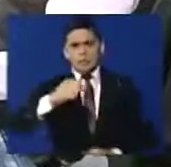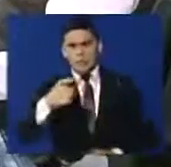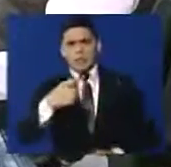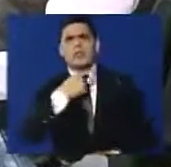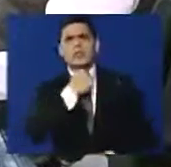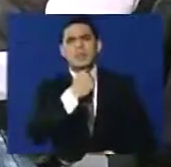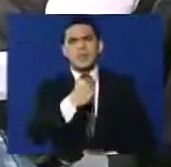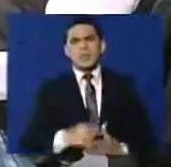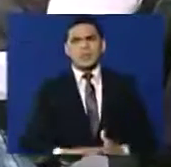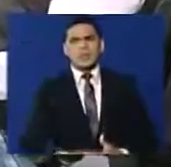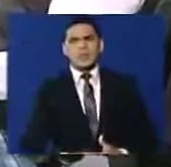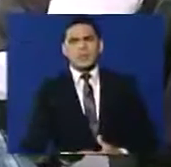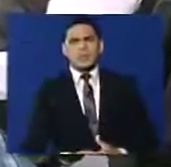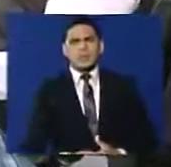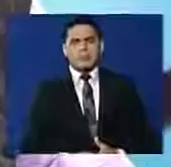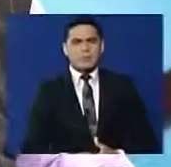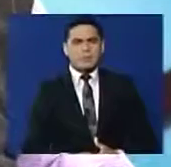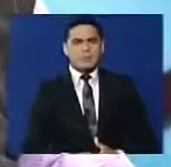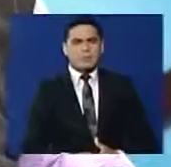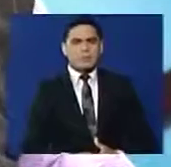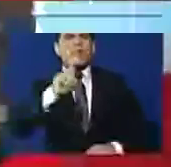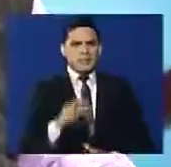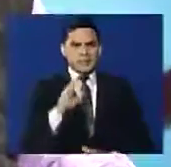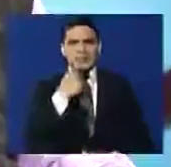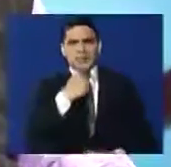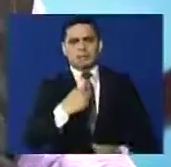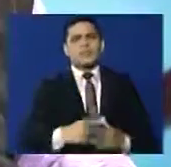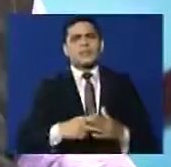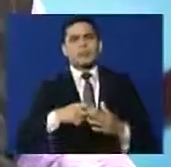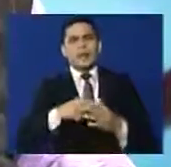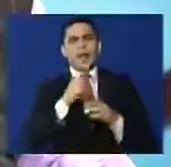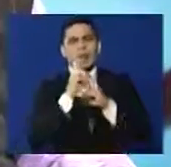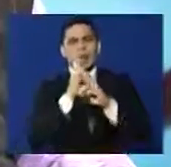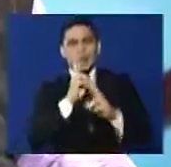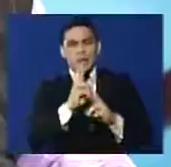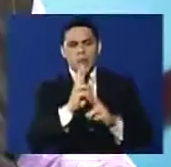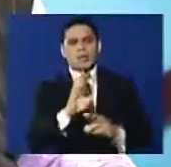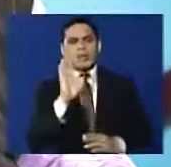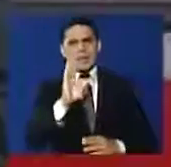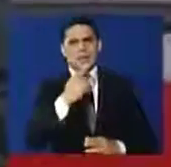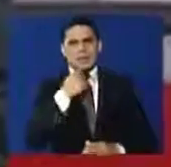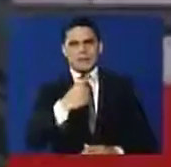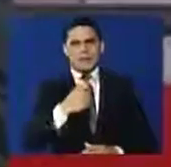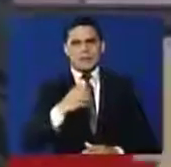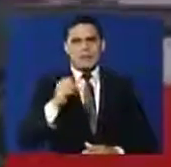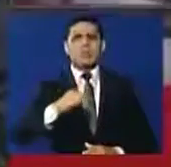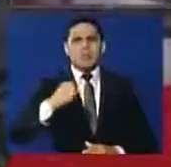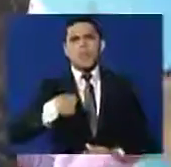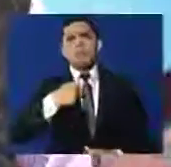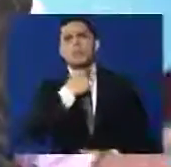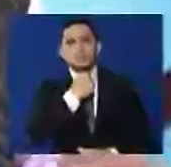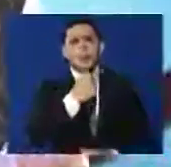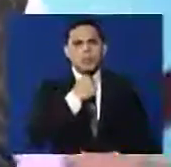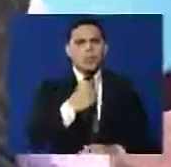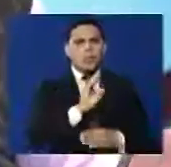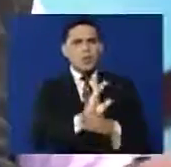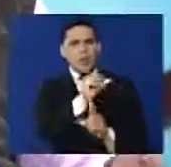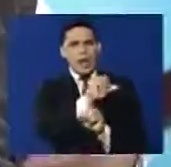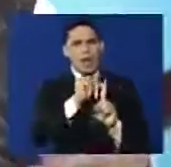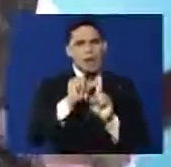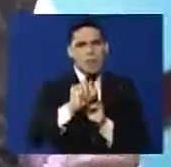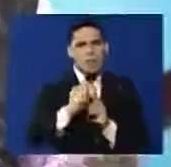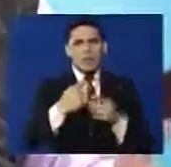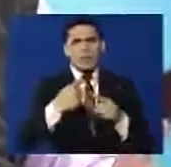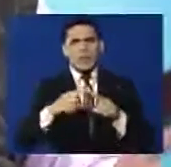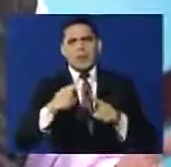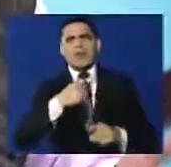ecología entra en el tema. Pero todavía no me paseo por eso. Yo pienso que lo primero... Pero no estás negado a eso. No, en absoluto. Pero en este momento